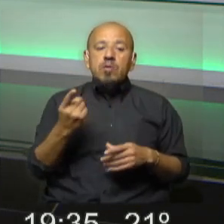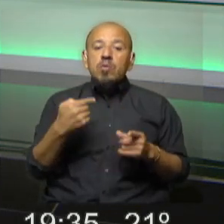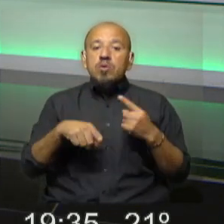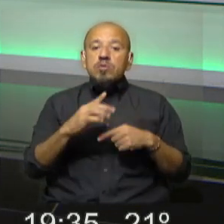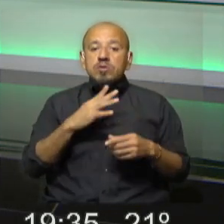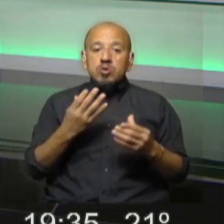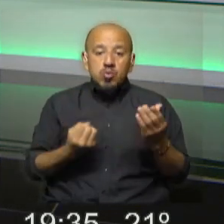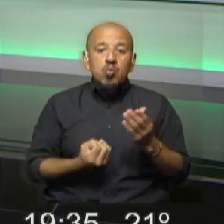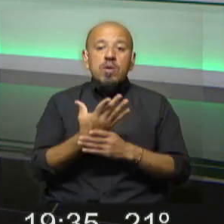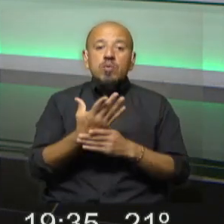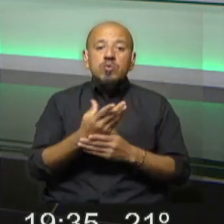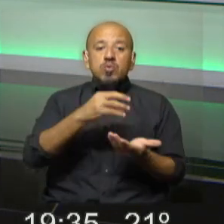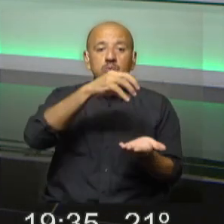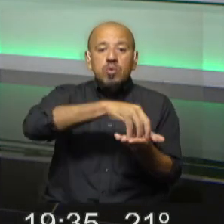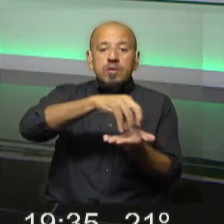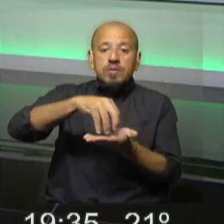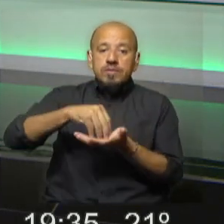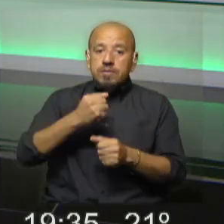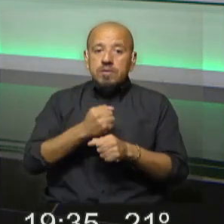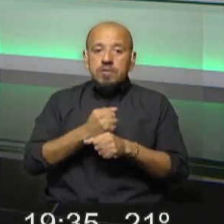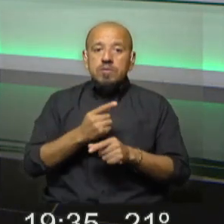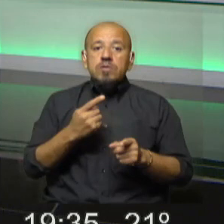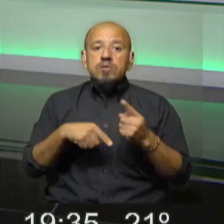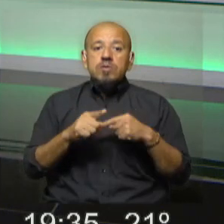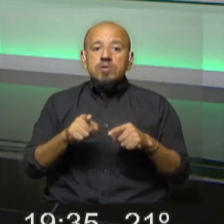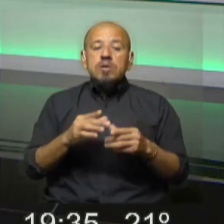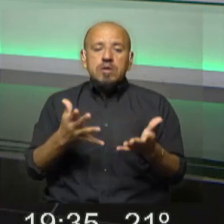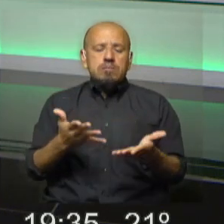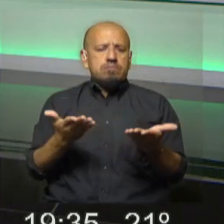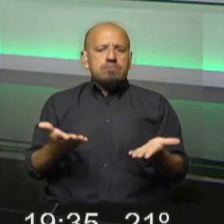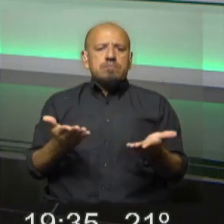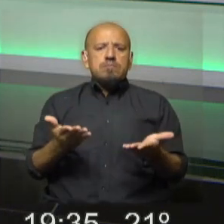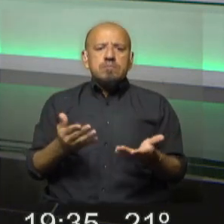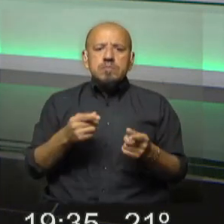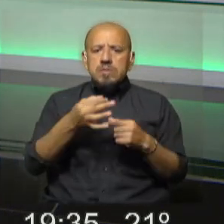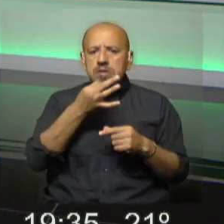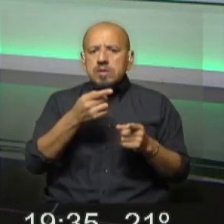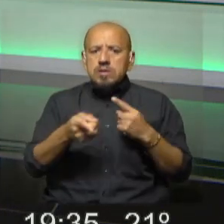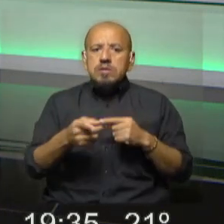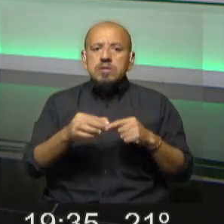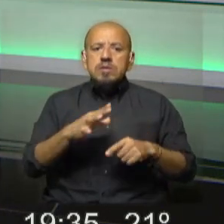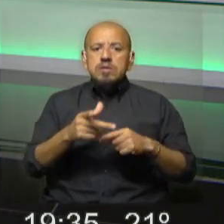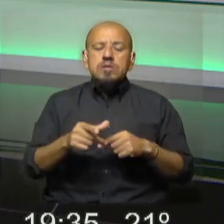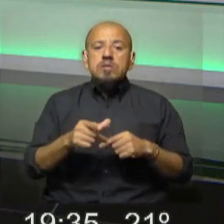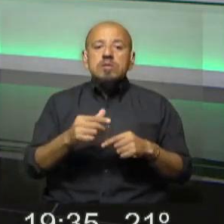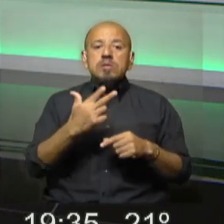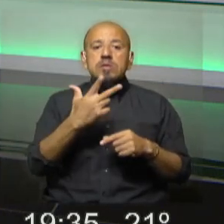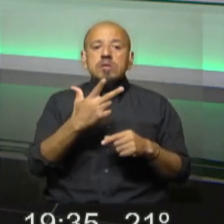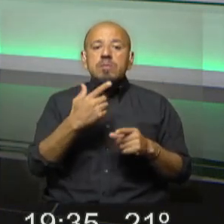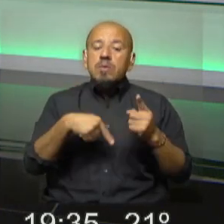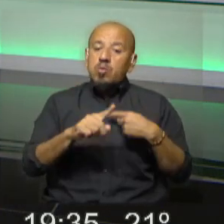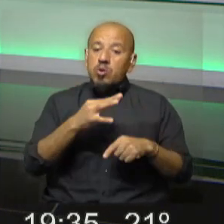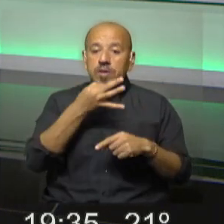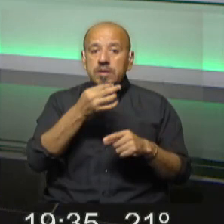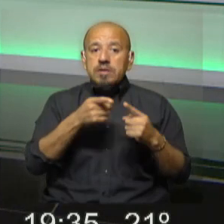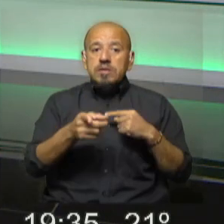crearon puestos adicionales. ¿Sí? Entonces ahí surge una primera inconsistencia, que podríamos decir, bueno, acá me está diciendo que tenés 32.000 puestos más, pero cuando me está